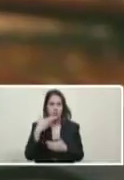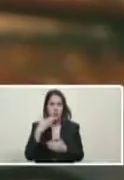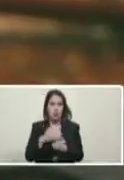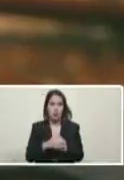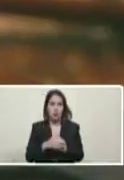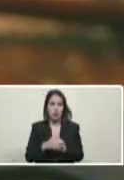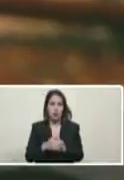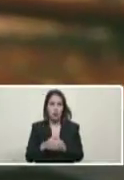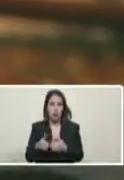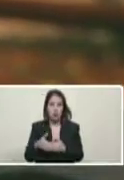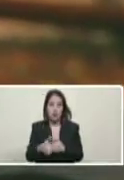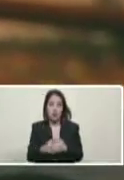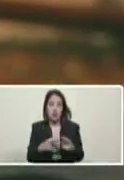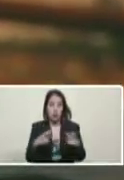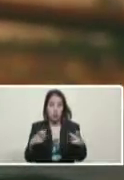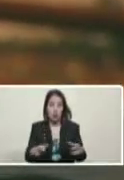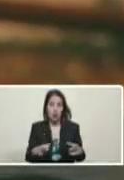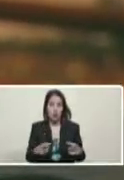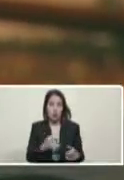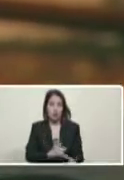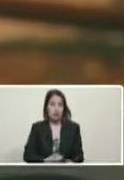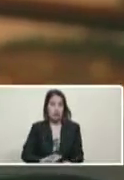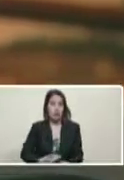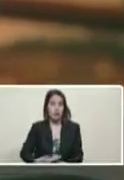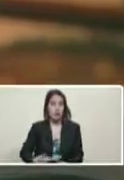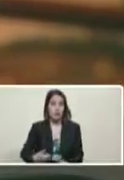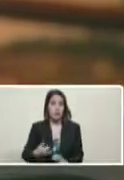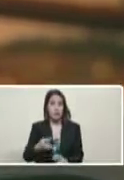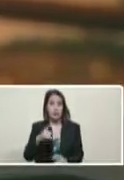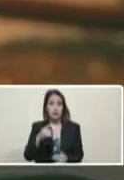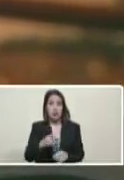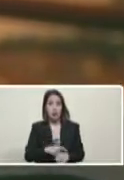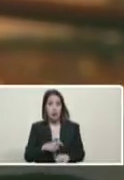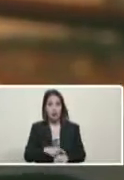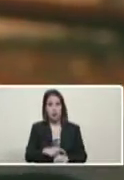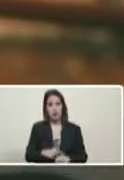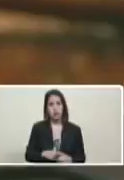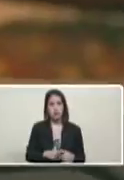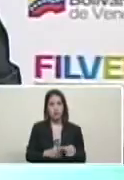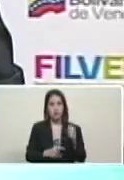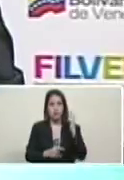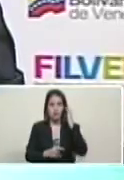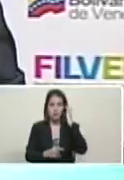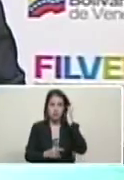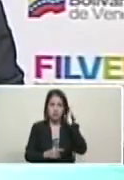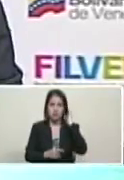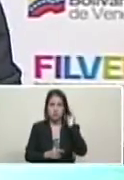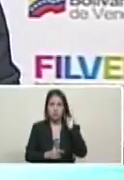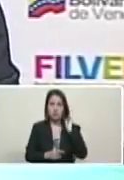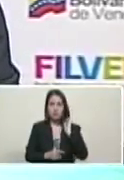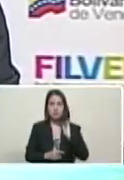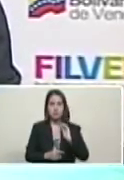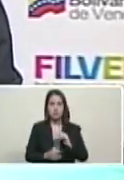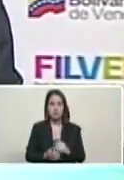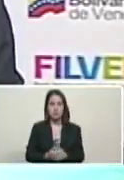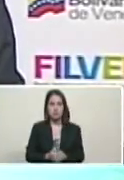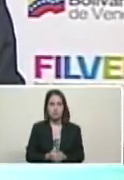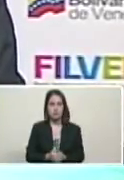plato. Pega hambre esta hora. Sardina para comerte mejor. Entonces